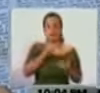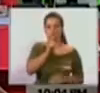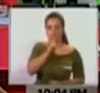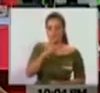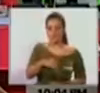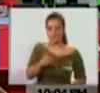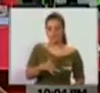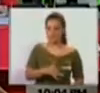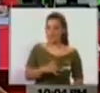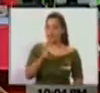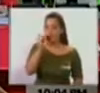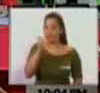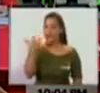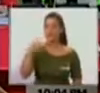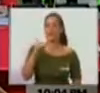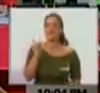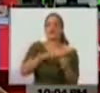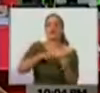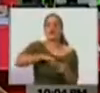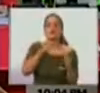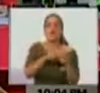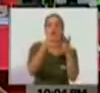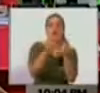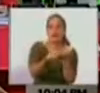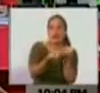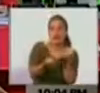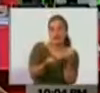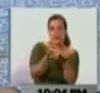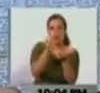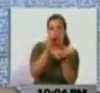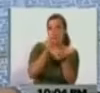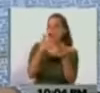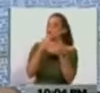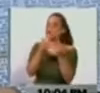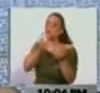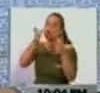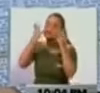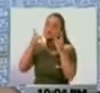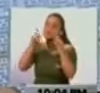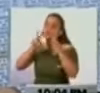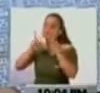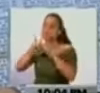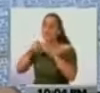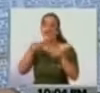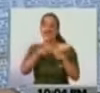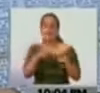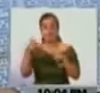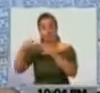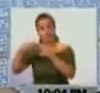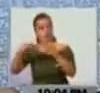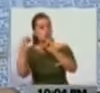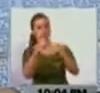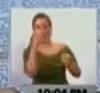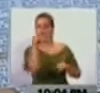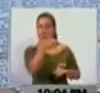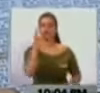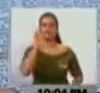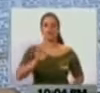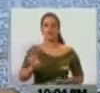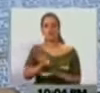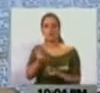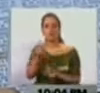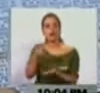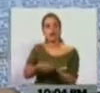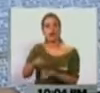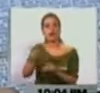Era miembro de la Comisión de Contraloría de la Cámara Baja y lo denunciaron en el estado Táchira por extorsión